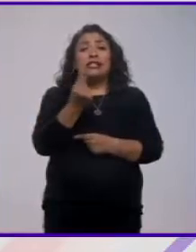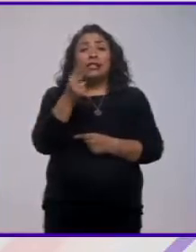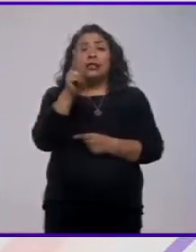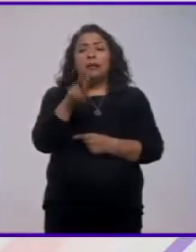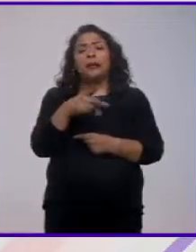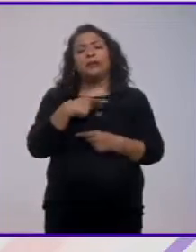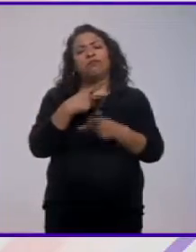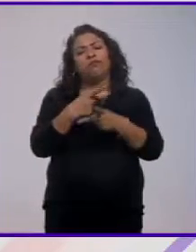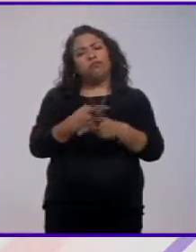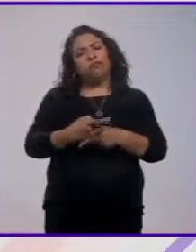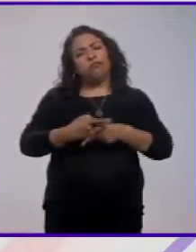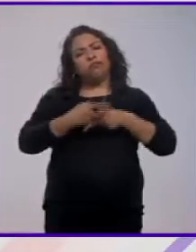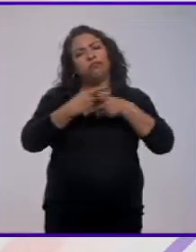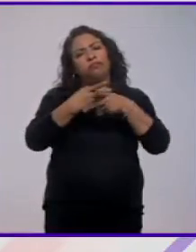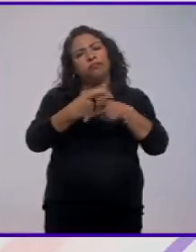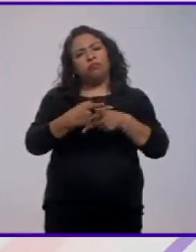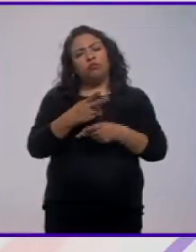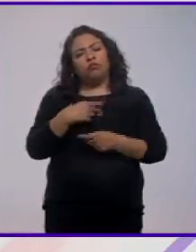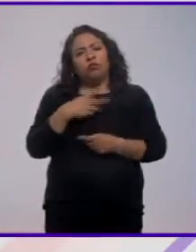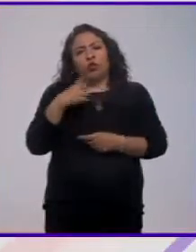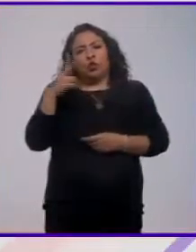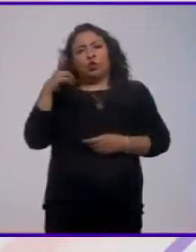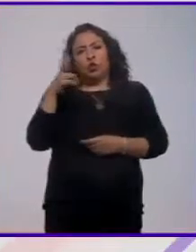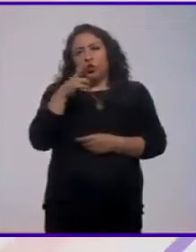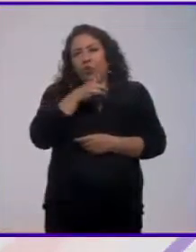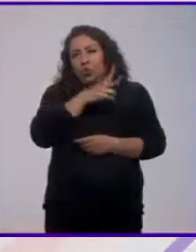gran paciencia y de un gran respiro.